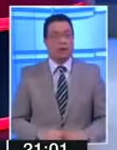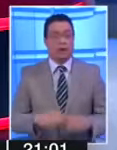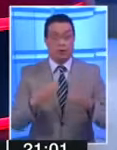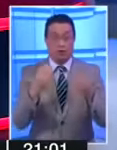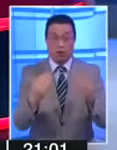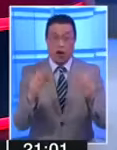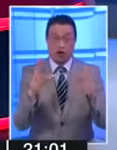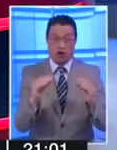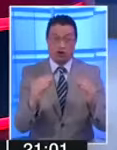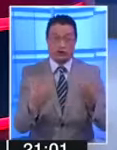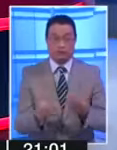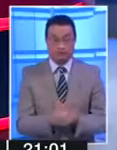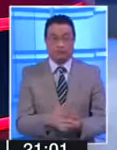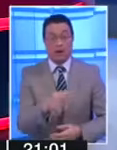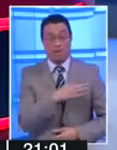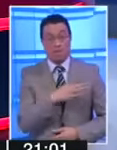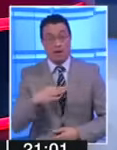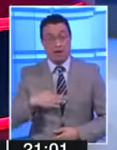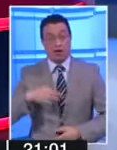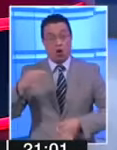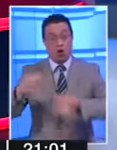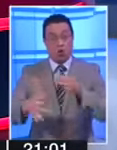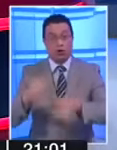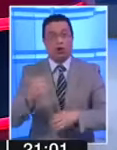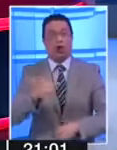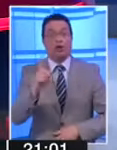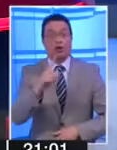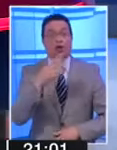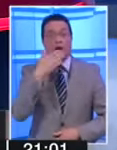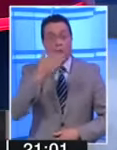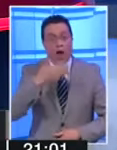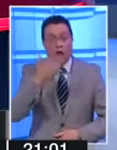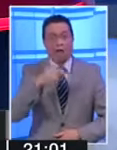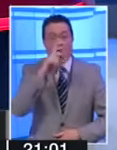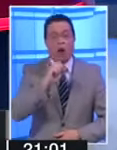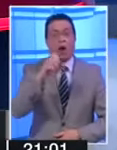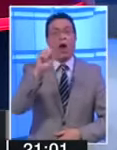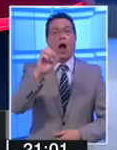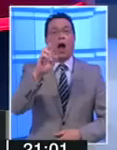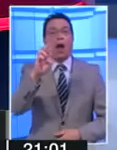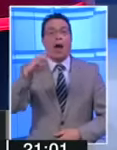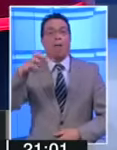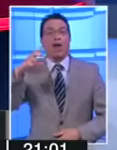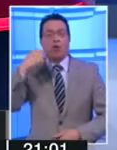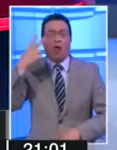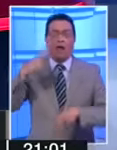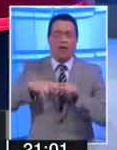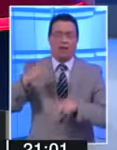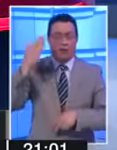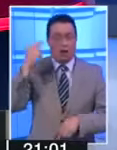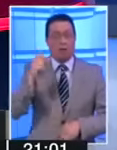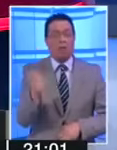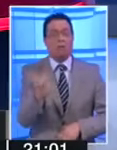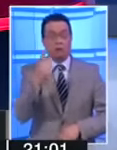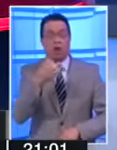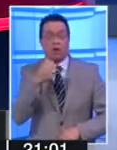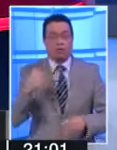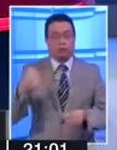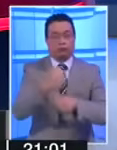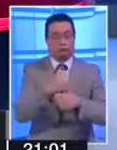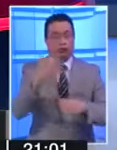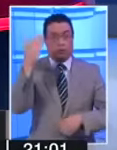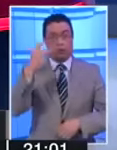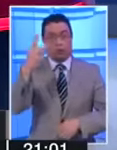Buenas noches. El ministro de Justicia no habla en arameo, como él mismo aclaró en su primera polémica, apenas asumió en el cargo